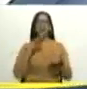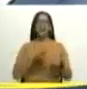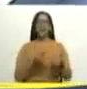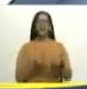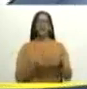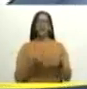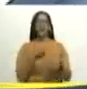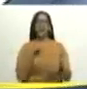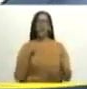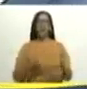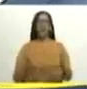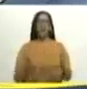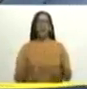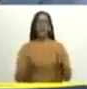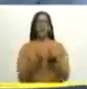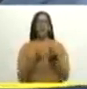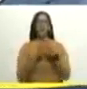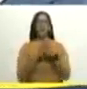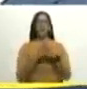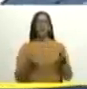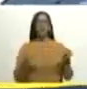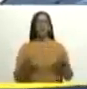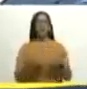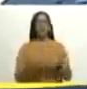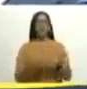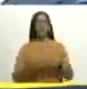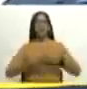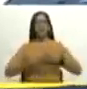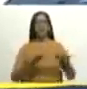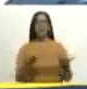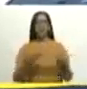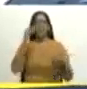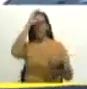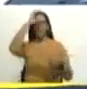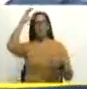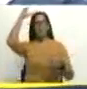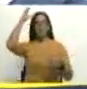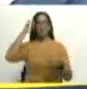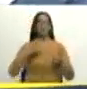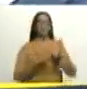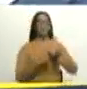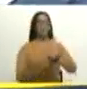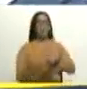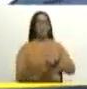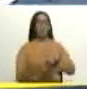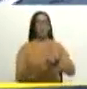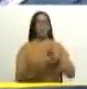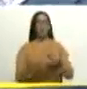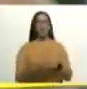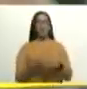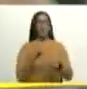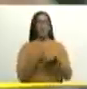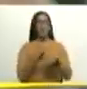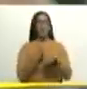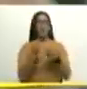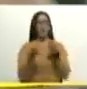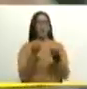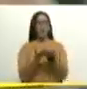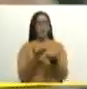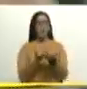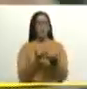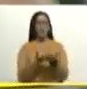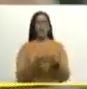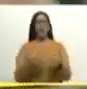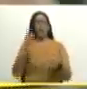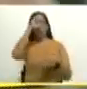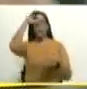ahí está, pues, la China con toda su disponibilidad y capacidad demostrada de gestión económica, con su